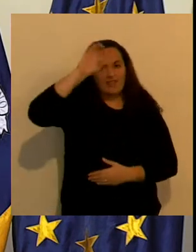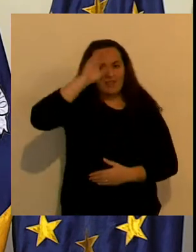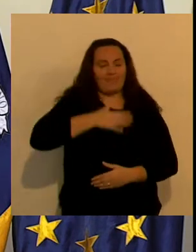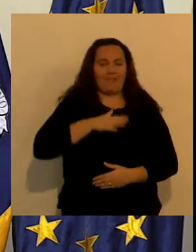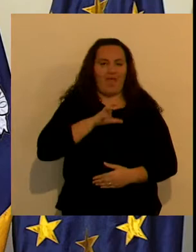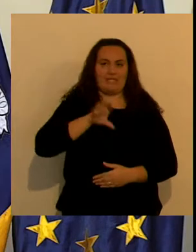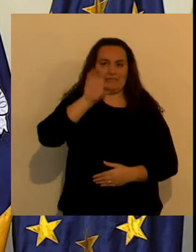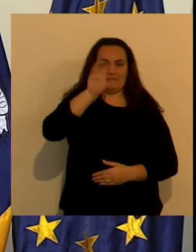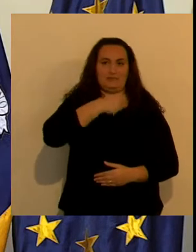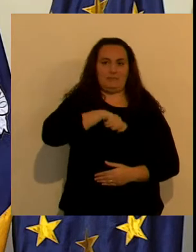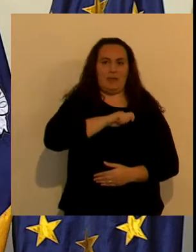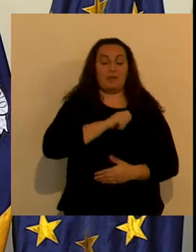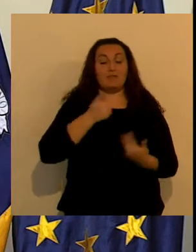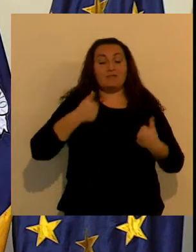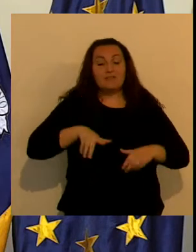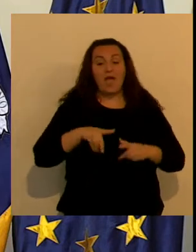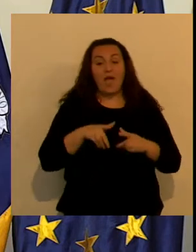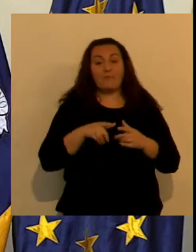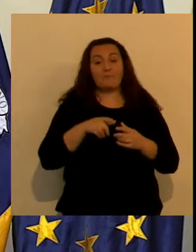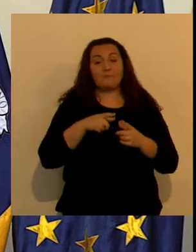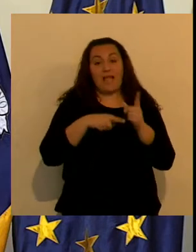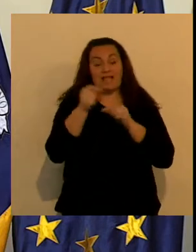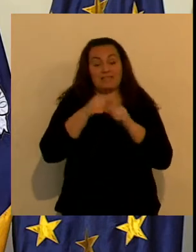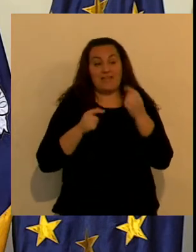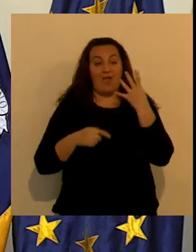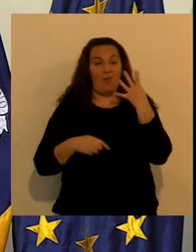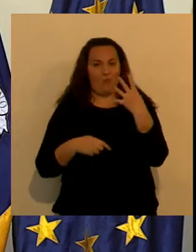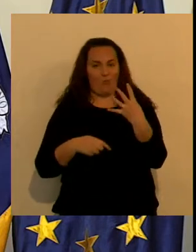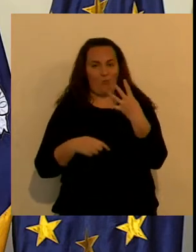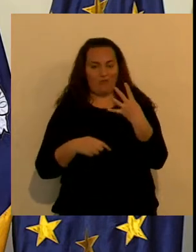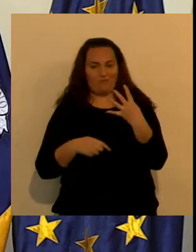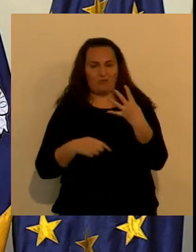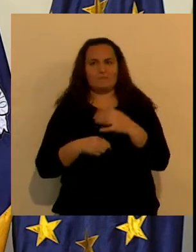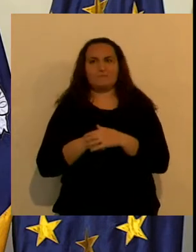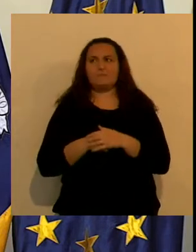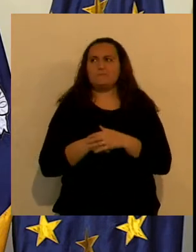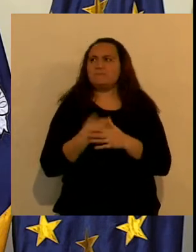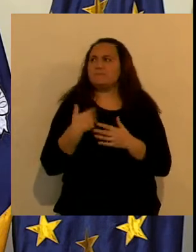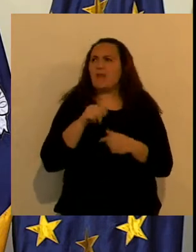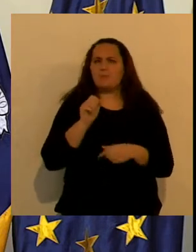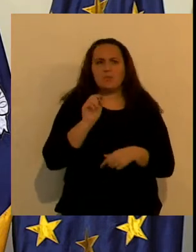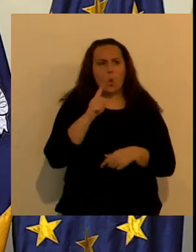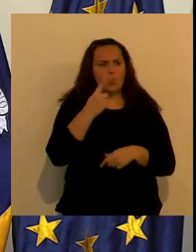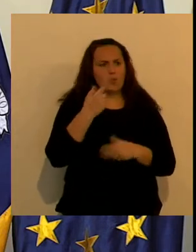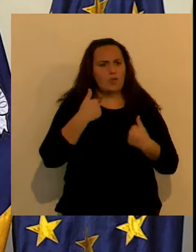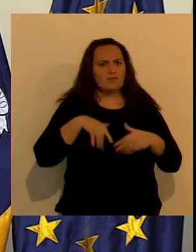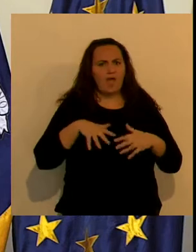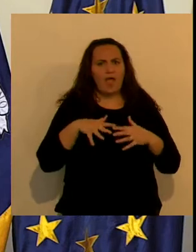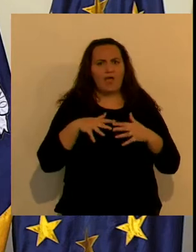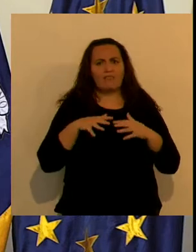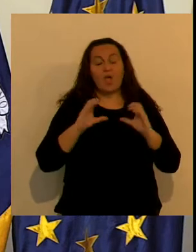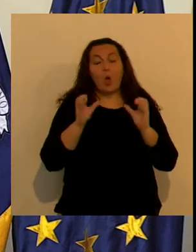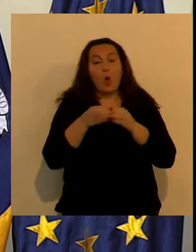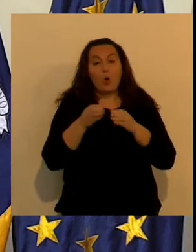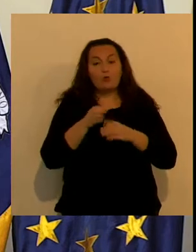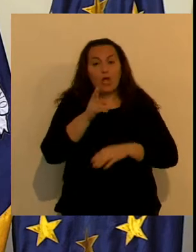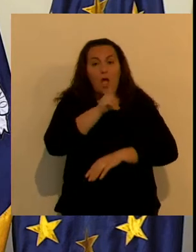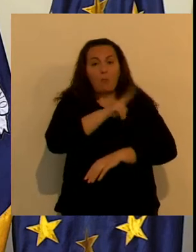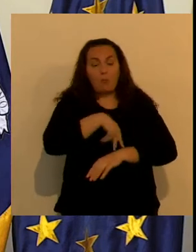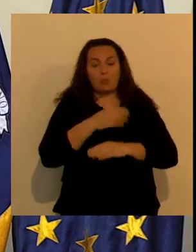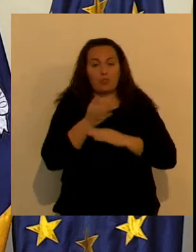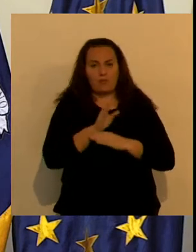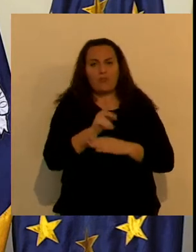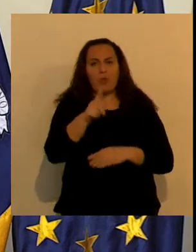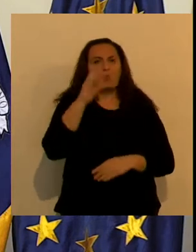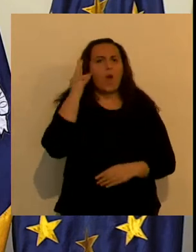tenemos cuatro estrellas entregadas. Hay una, creo, si no recuerdo mal, decidida ya en Junta de Portavoces, que era una mujer, Jocelyn Bell,